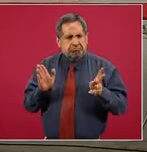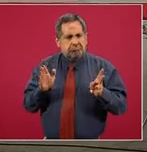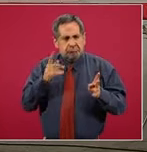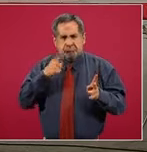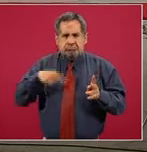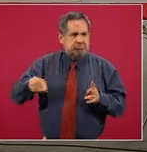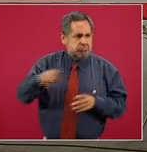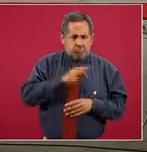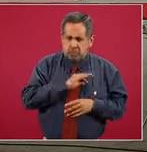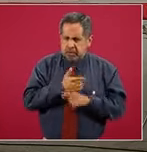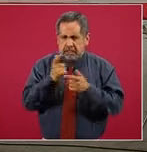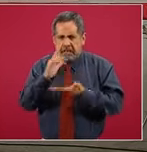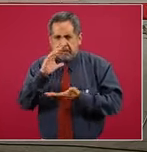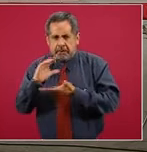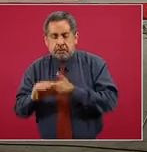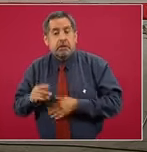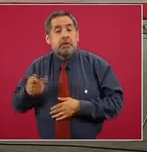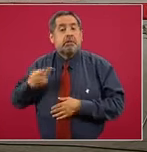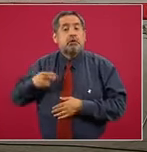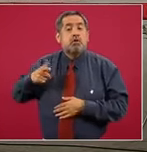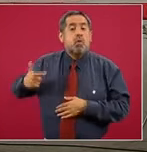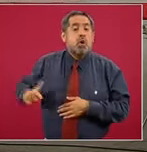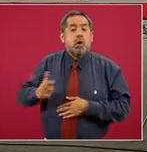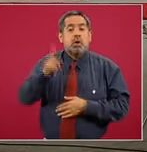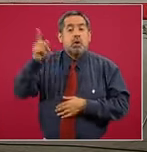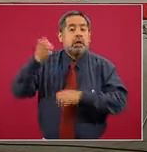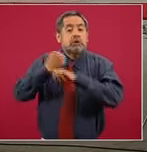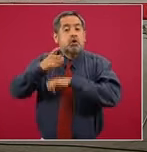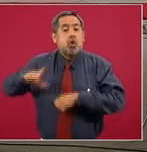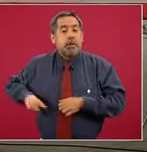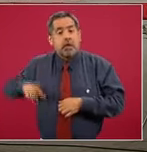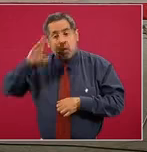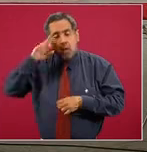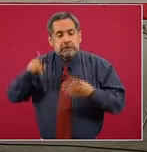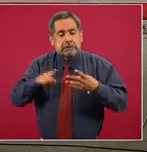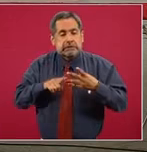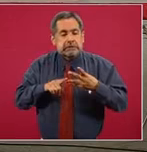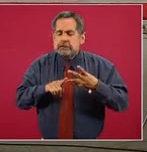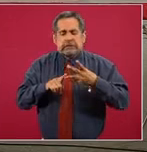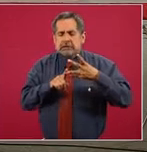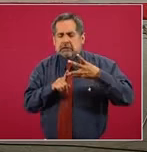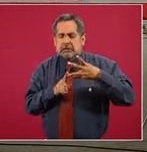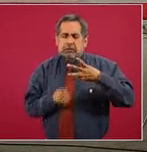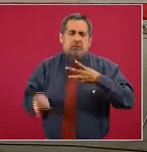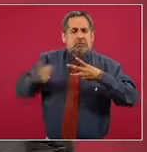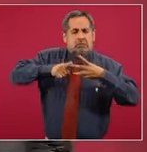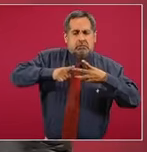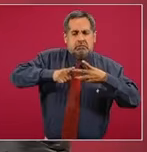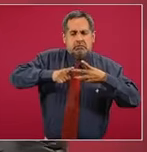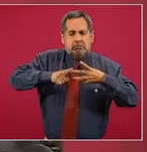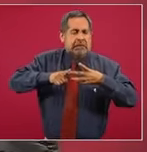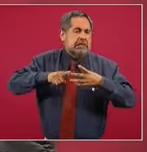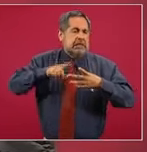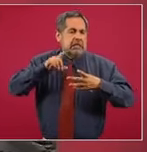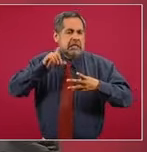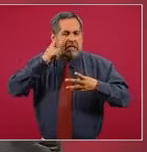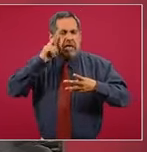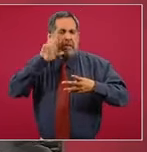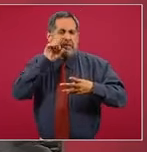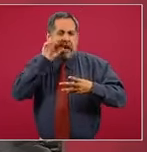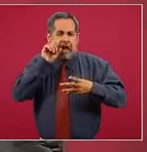las personas que viven en el Estado de Guanajuato. El Estado de Guanajuato decidió mantenerse aún con las actividades del